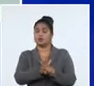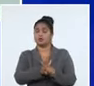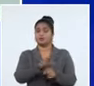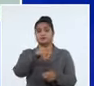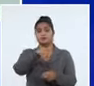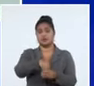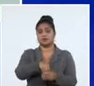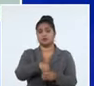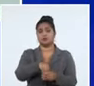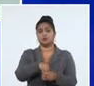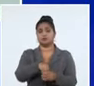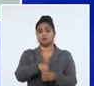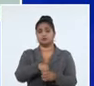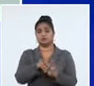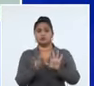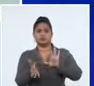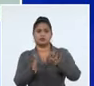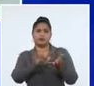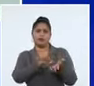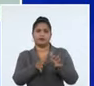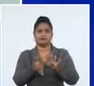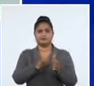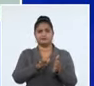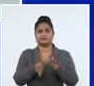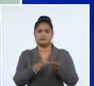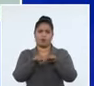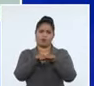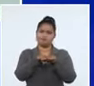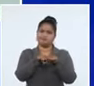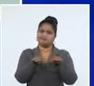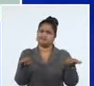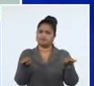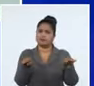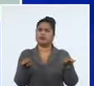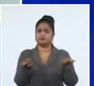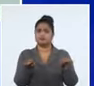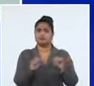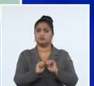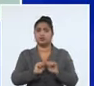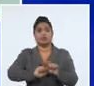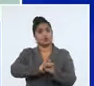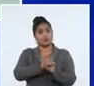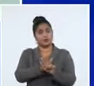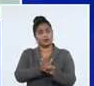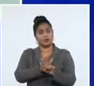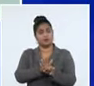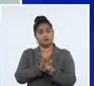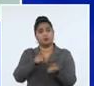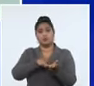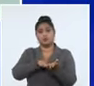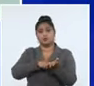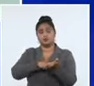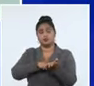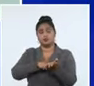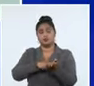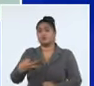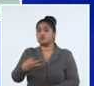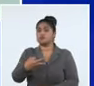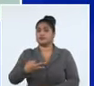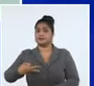tan marcada, medio que una estabilidad a la reducción, y los municipios